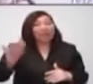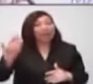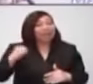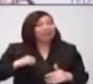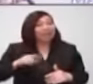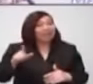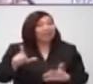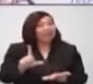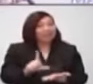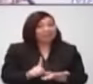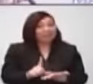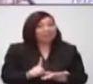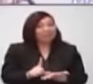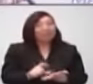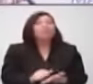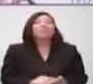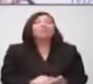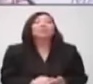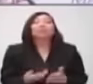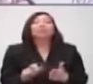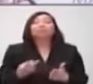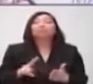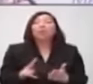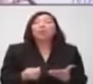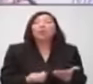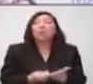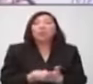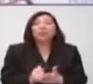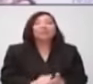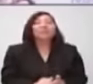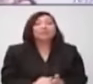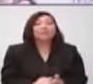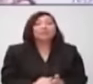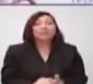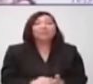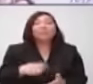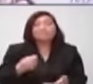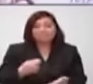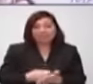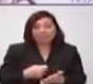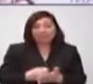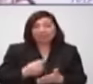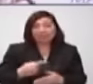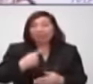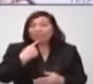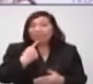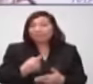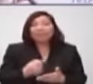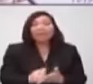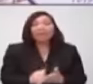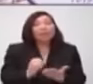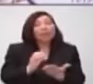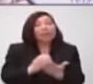de la Municipalidad de Lima. Con lo cual, la elevación tarifaria, señor presidente, del peaje, está señalada en